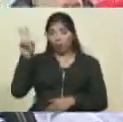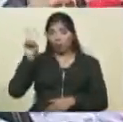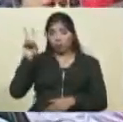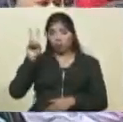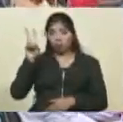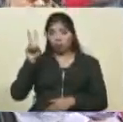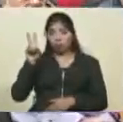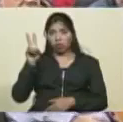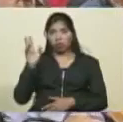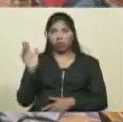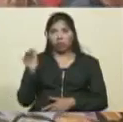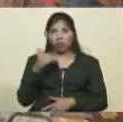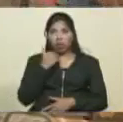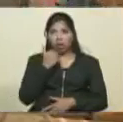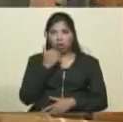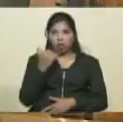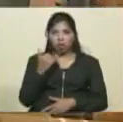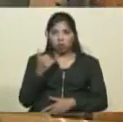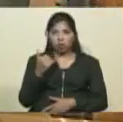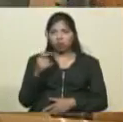cualquier tipo de esquema de congelación